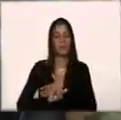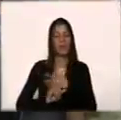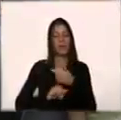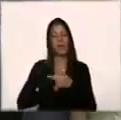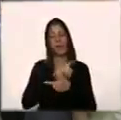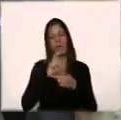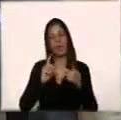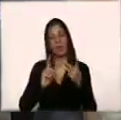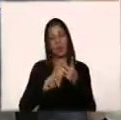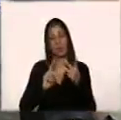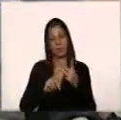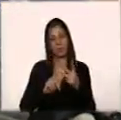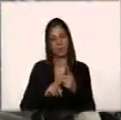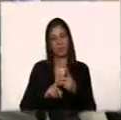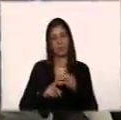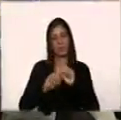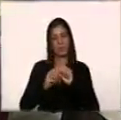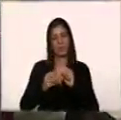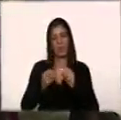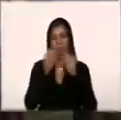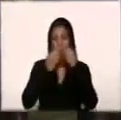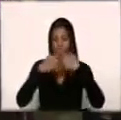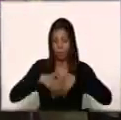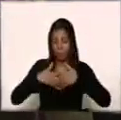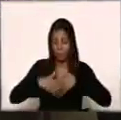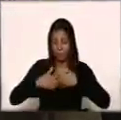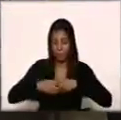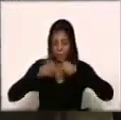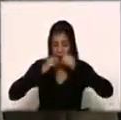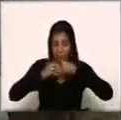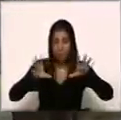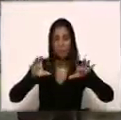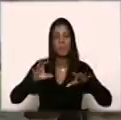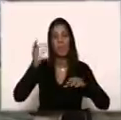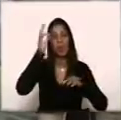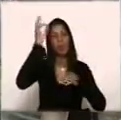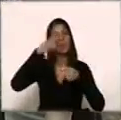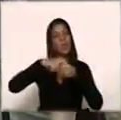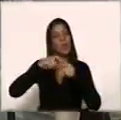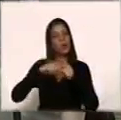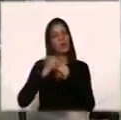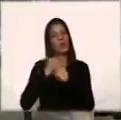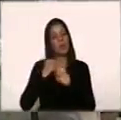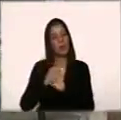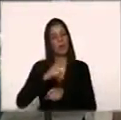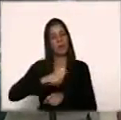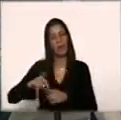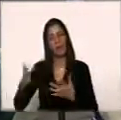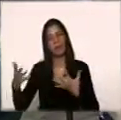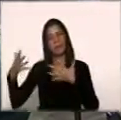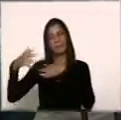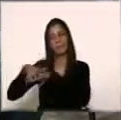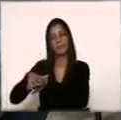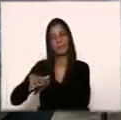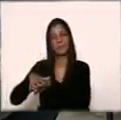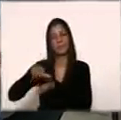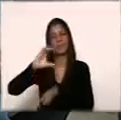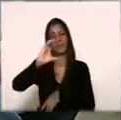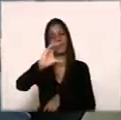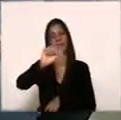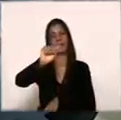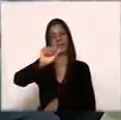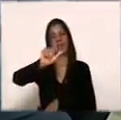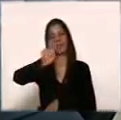compañeros y compañeras. El CPT tiene que tener la capacidad de enlazar con los CLAP, como dijo la camarada Laura